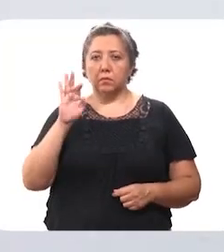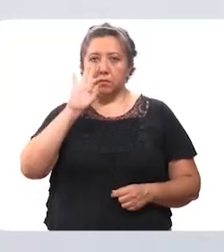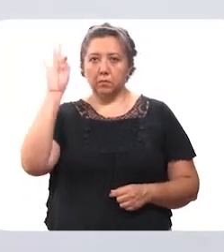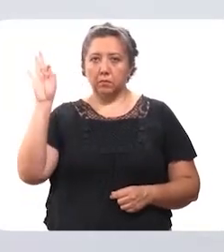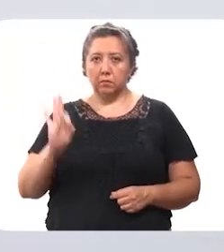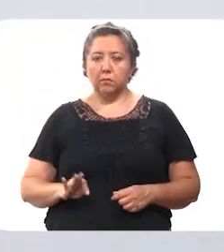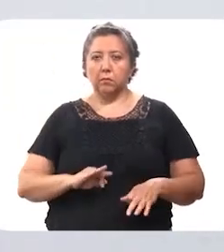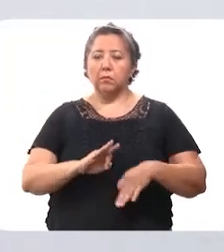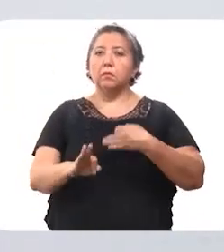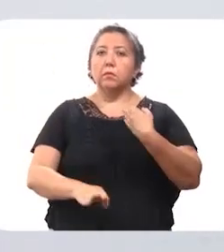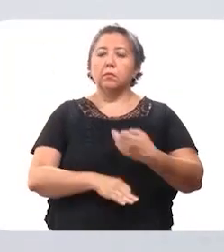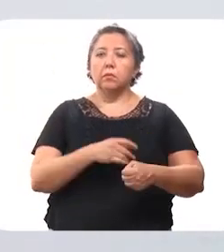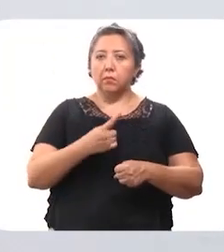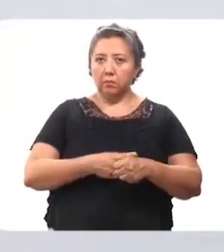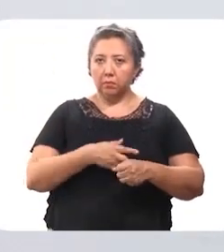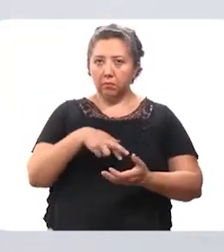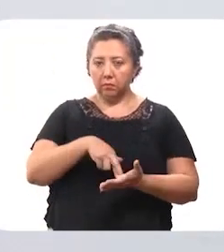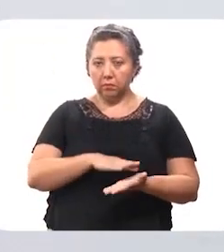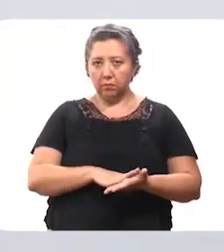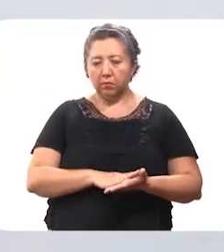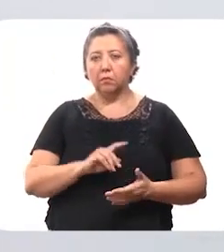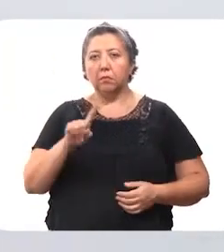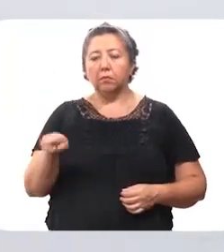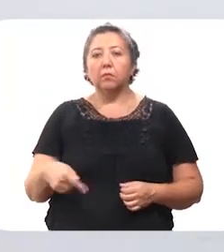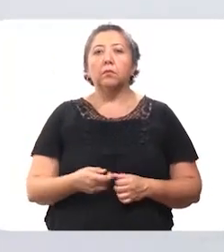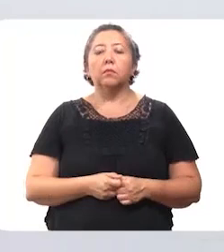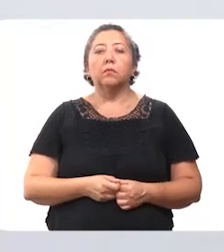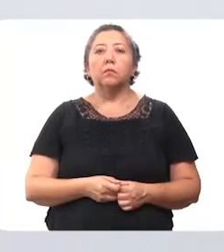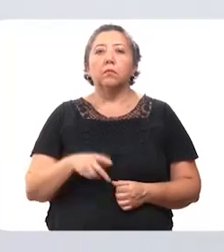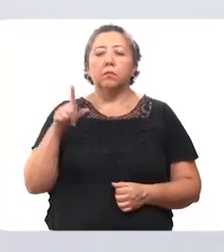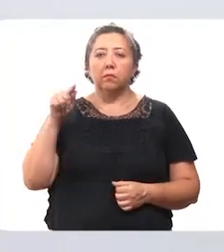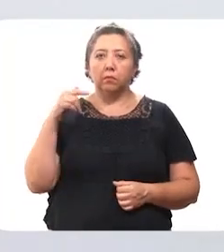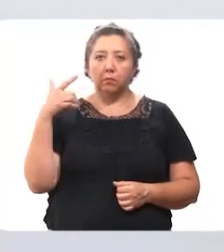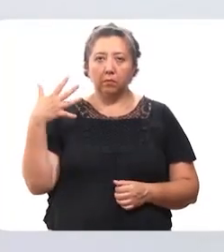90% del total de contagios registrados, que es